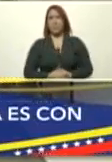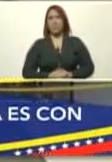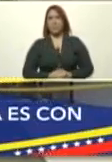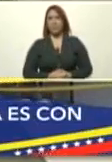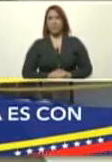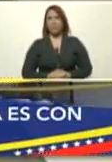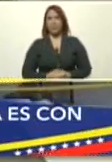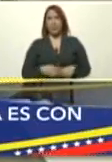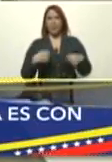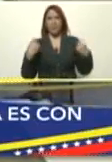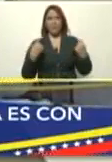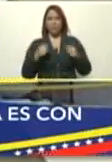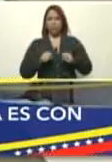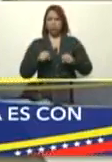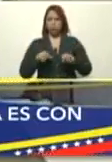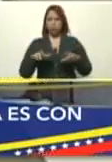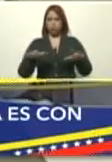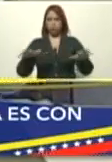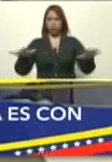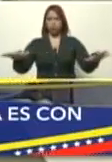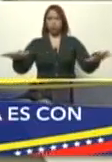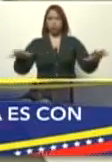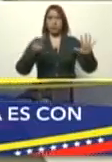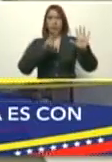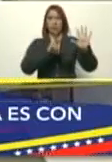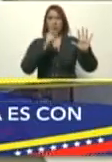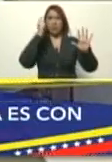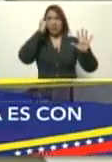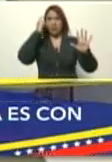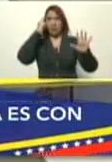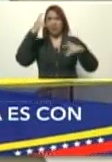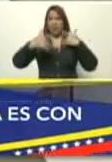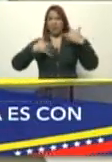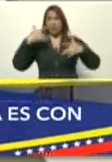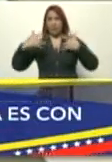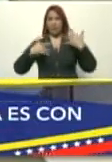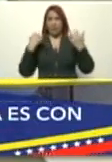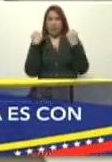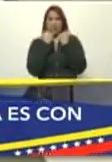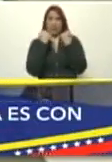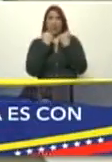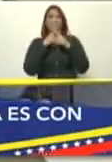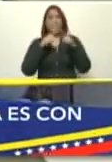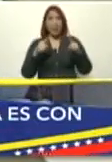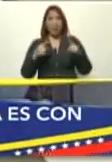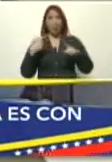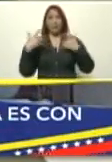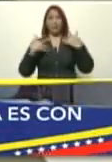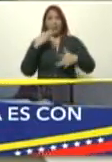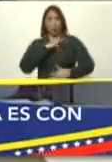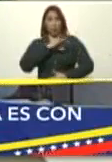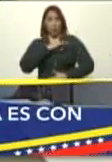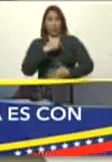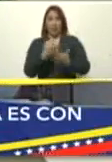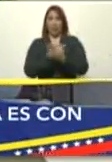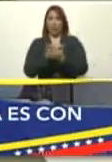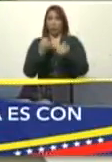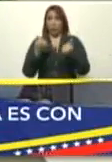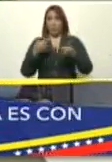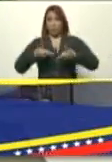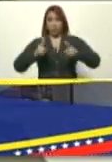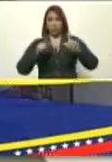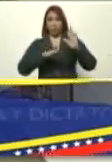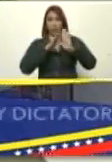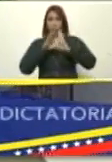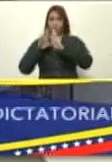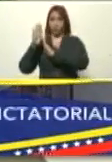la propagación del coronavirus, y 7 días de actividad limitada, pero actividad social, económica, que permitió el crecimiento